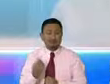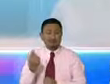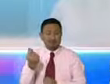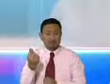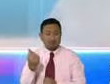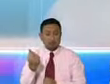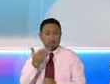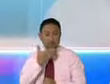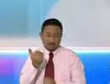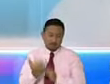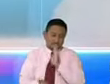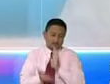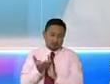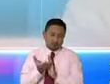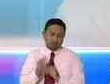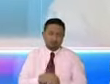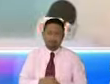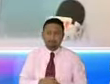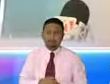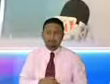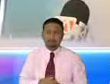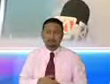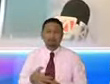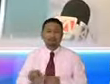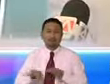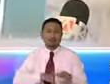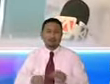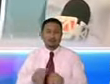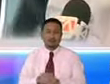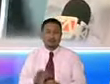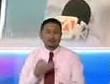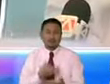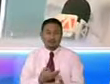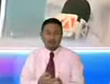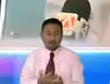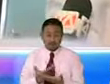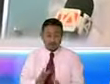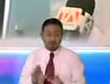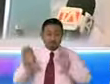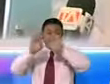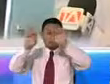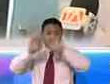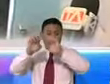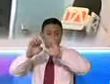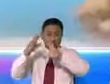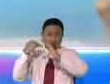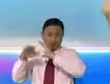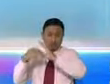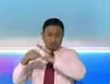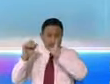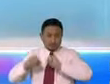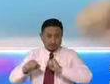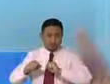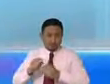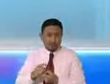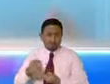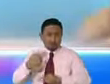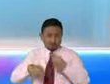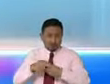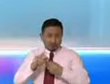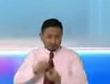gobierno ecuatoriano ponga sobre la mesa. Explicó que las facturas ya han sido enviadas a las empresas para la renegociación. Hemos